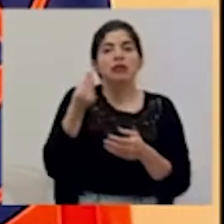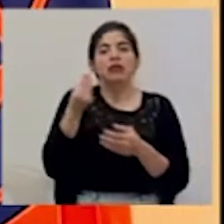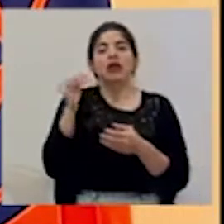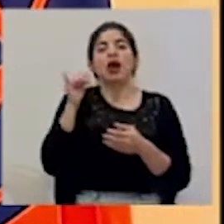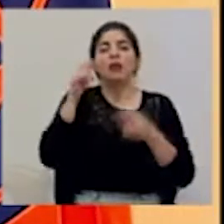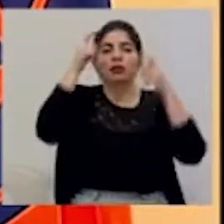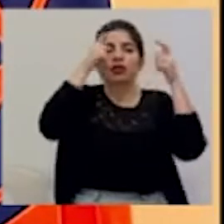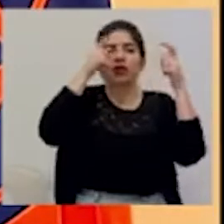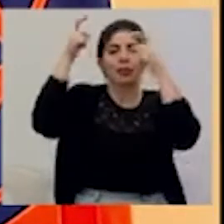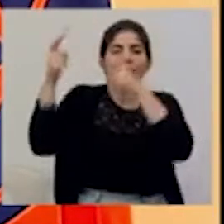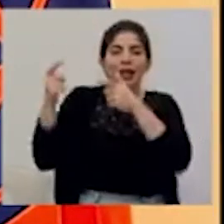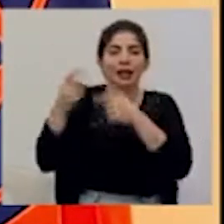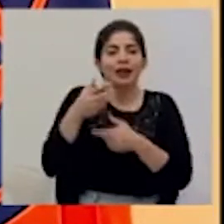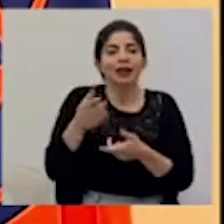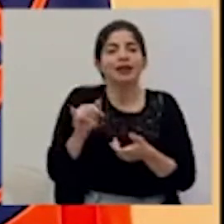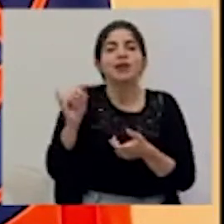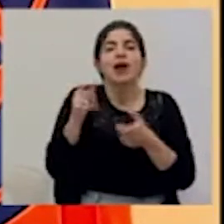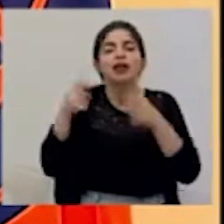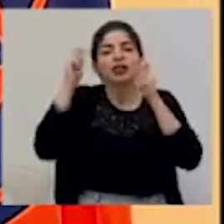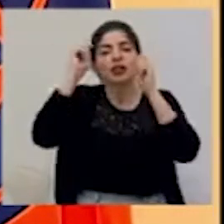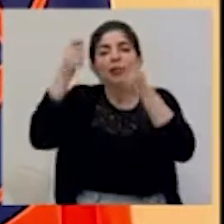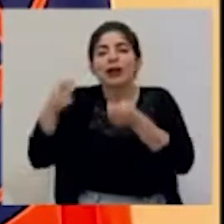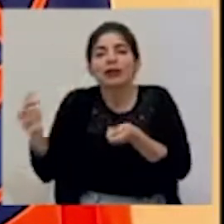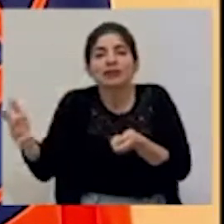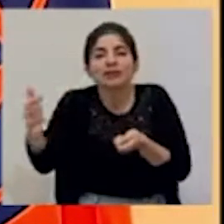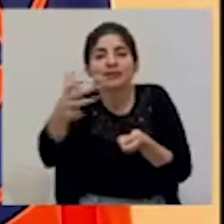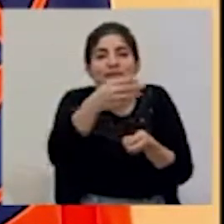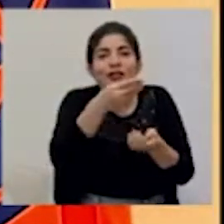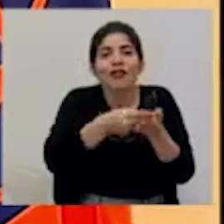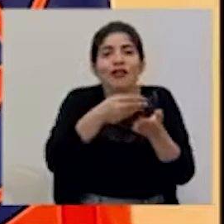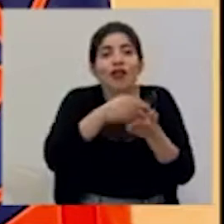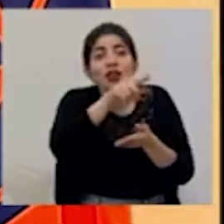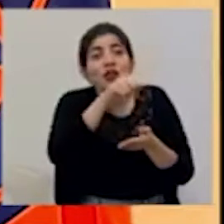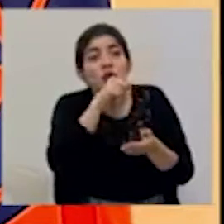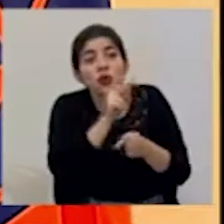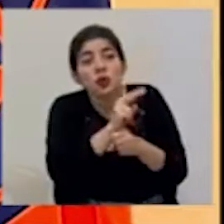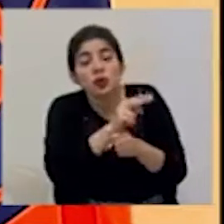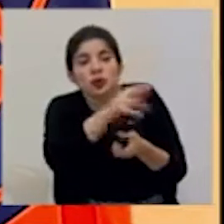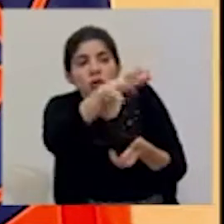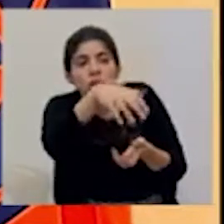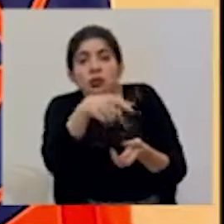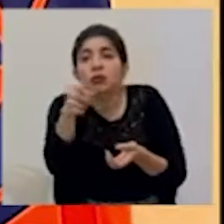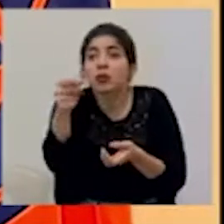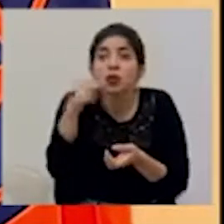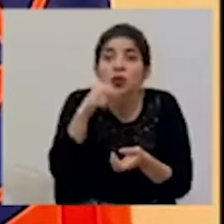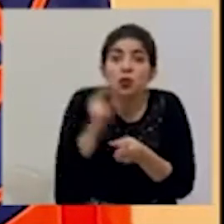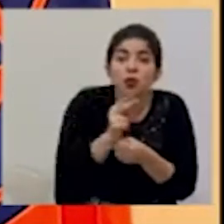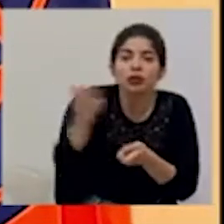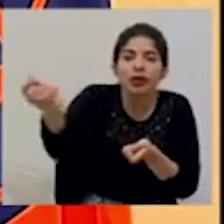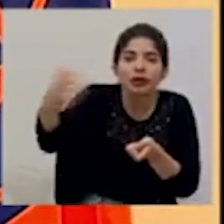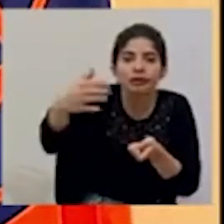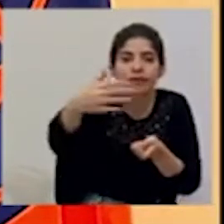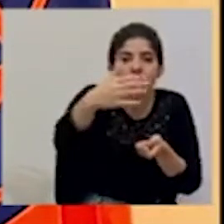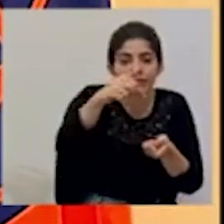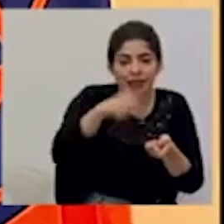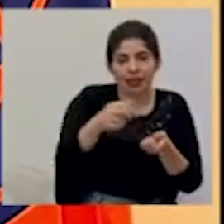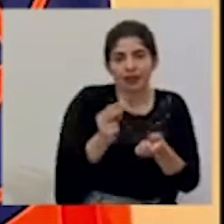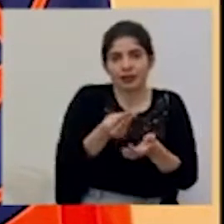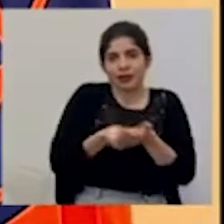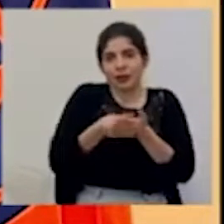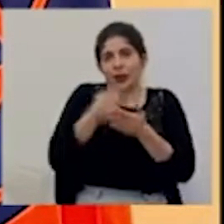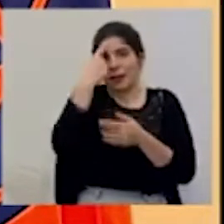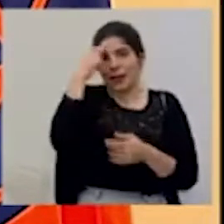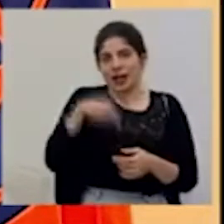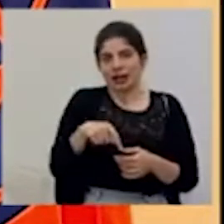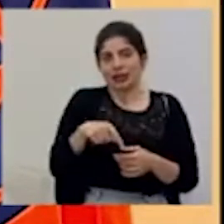sombrero por las instituciones para identificar dónde están esos recursos. El instrumento por excelencia para el